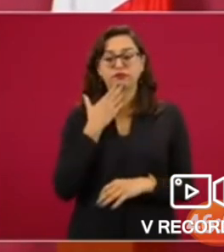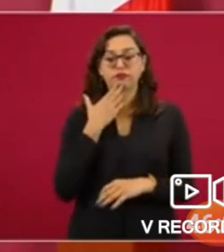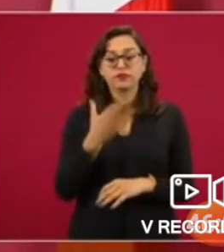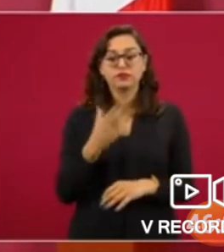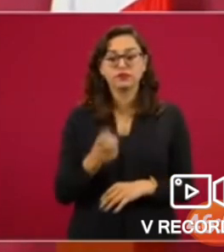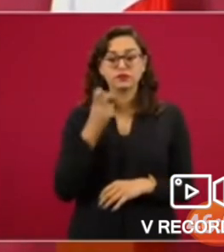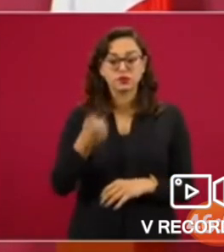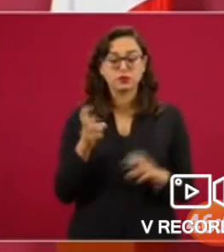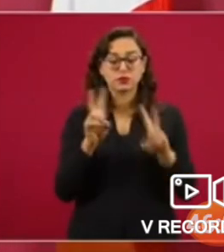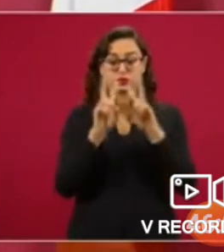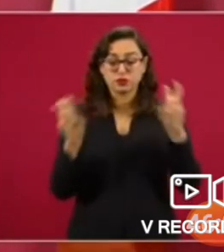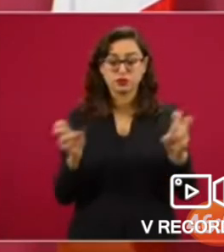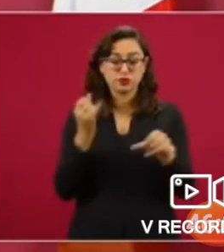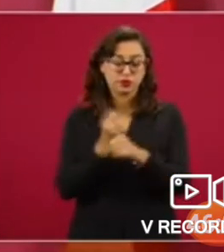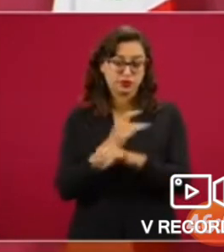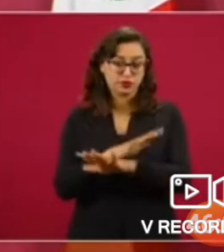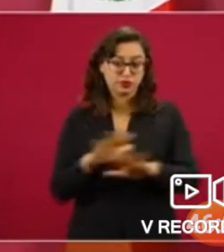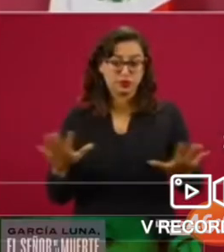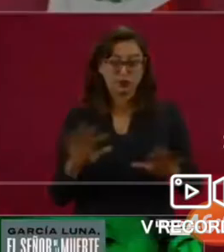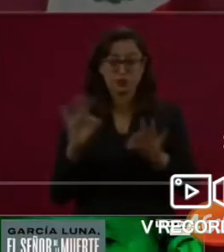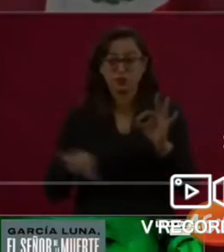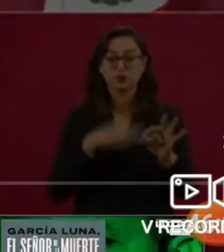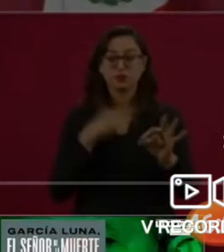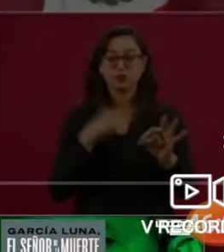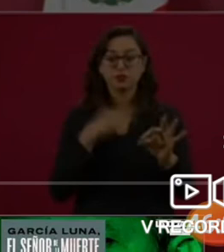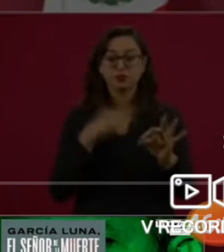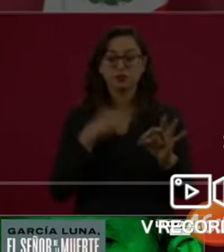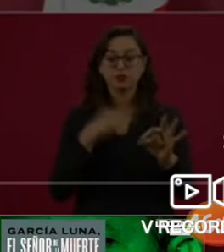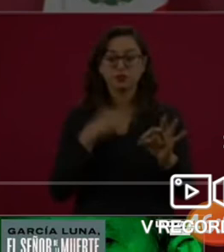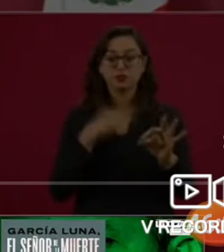que tenemos y abrimos para preguntas y respuestas.